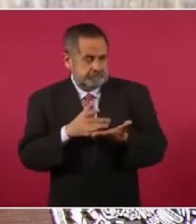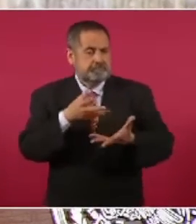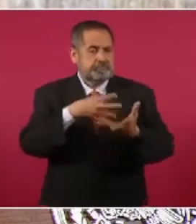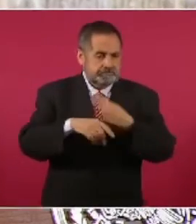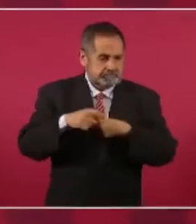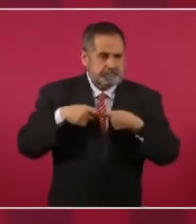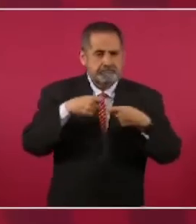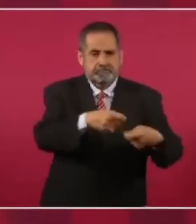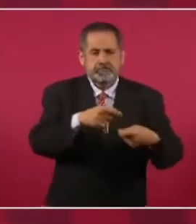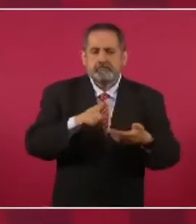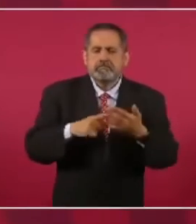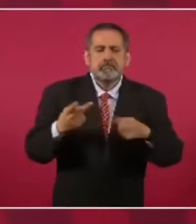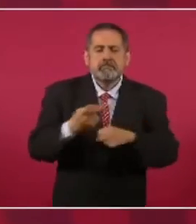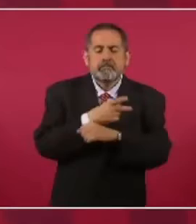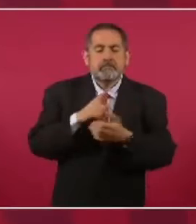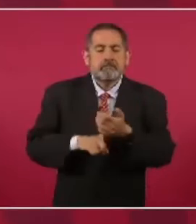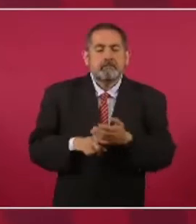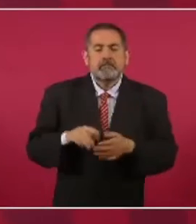Calderón